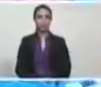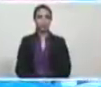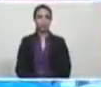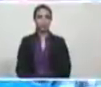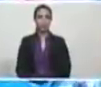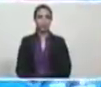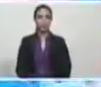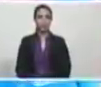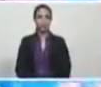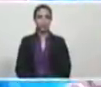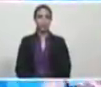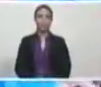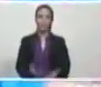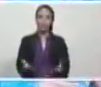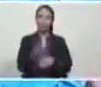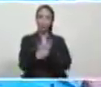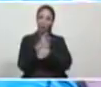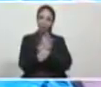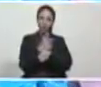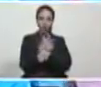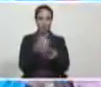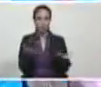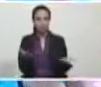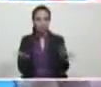Así es, gobernando.